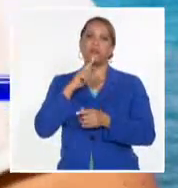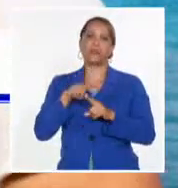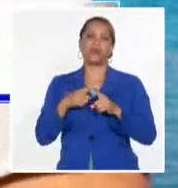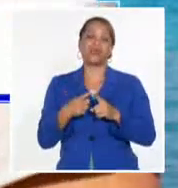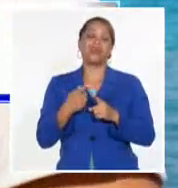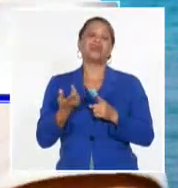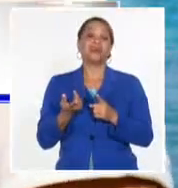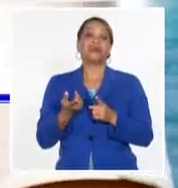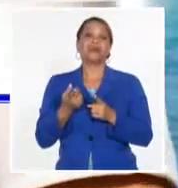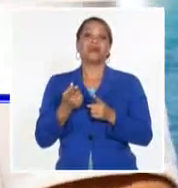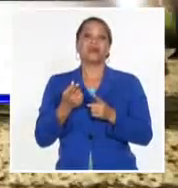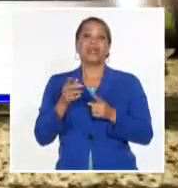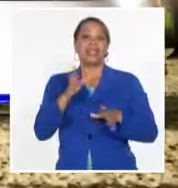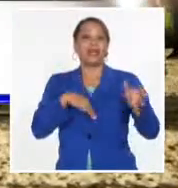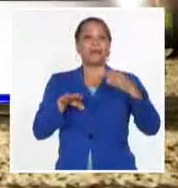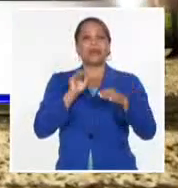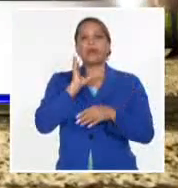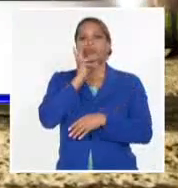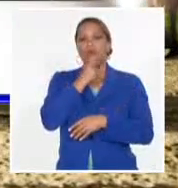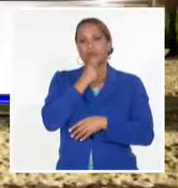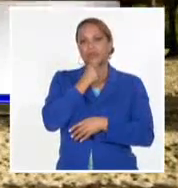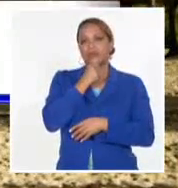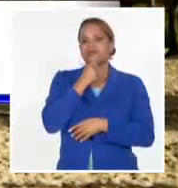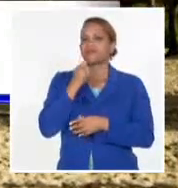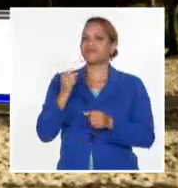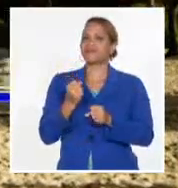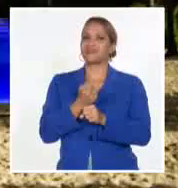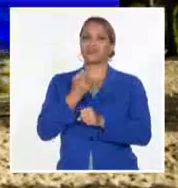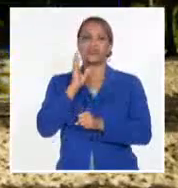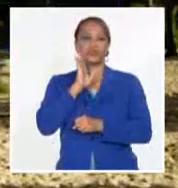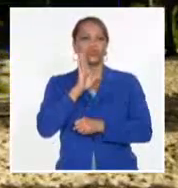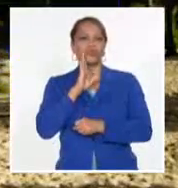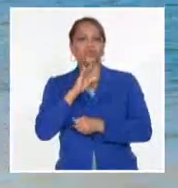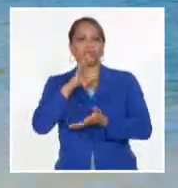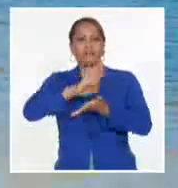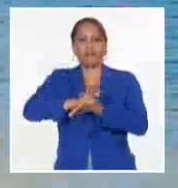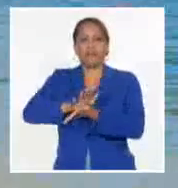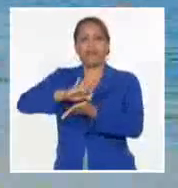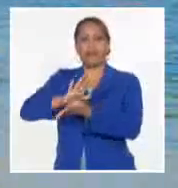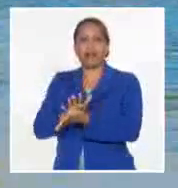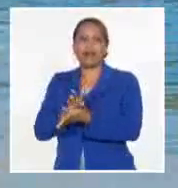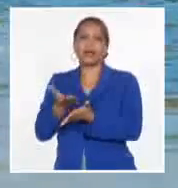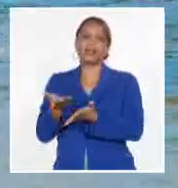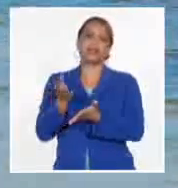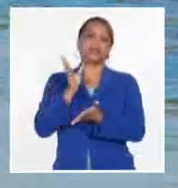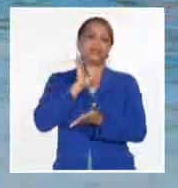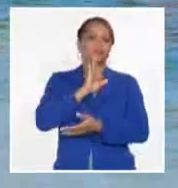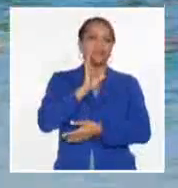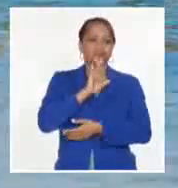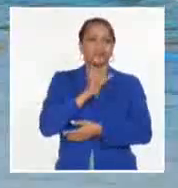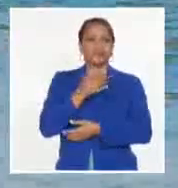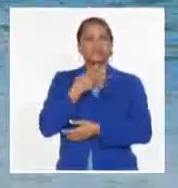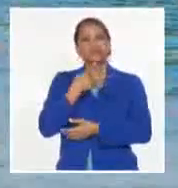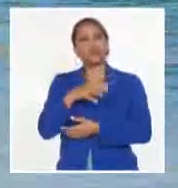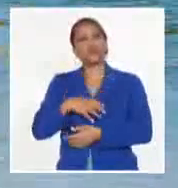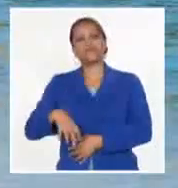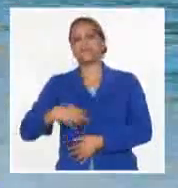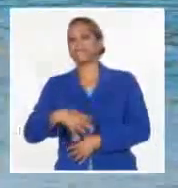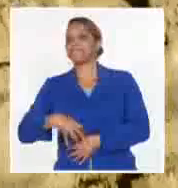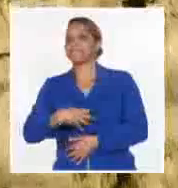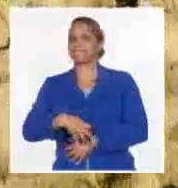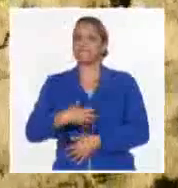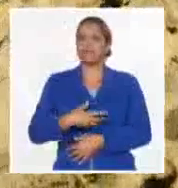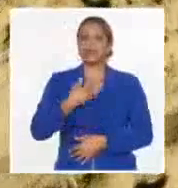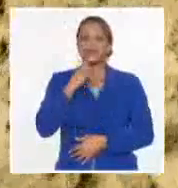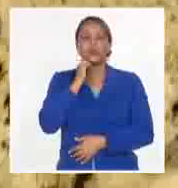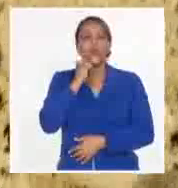playa muy bonita a nivel natural, muy maltratada a nivel de contaminación, ¿no? Siempre nos molesta, pero bueno, en ese caso nos molestó más